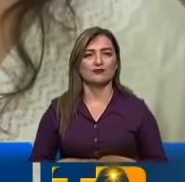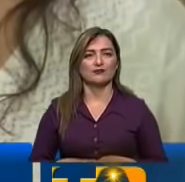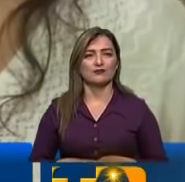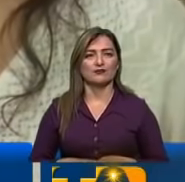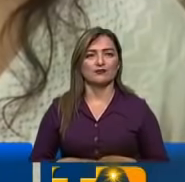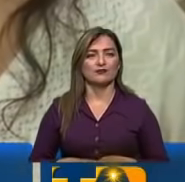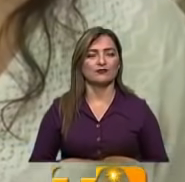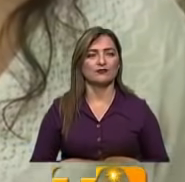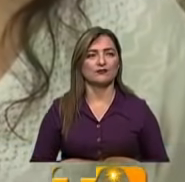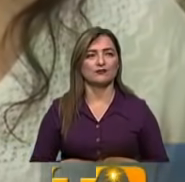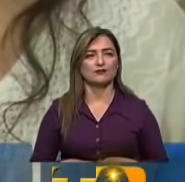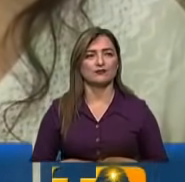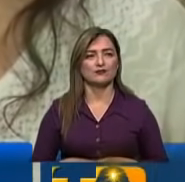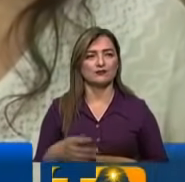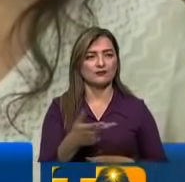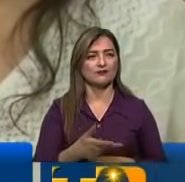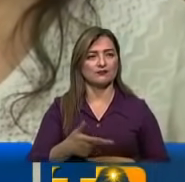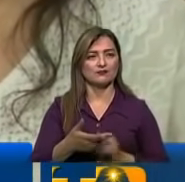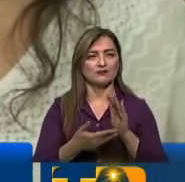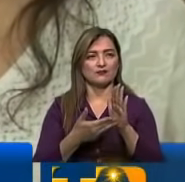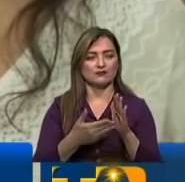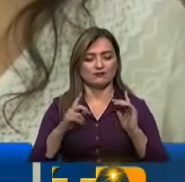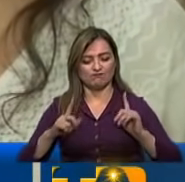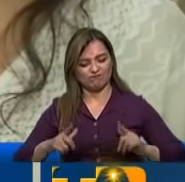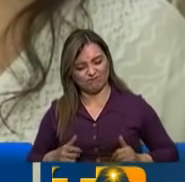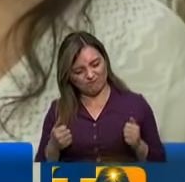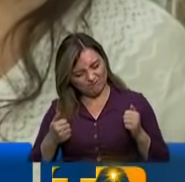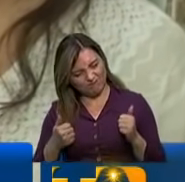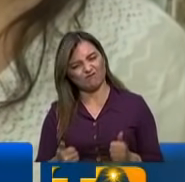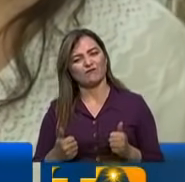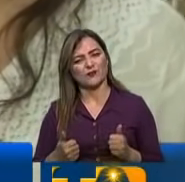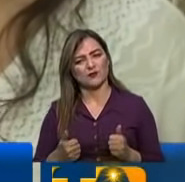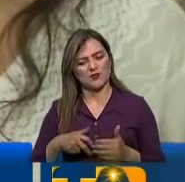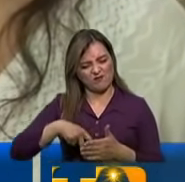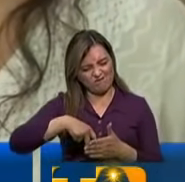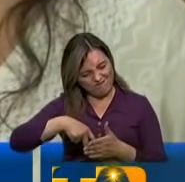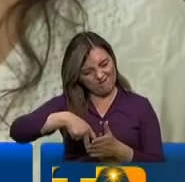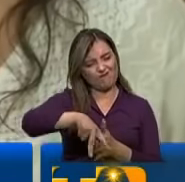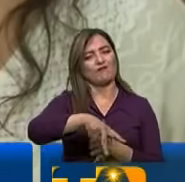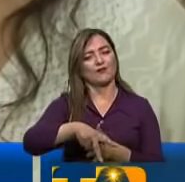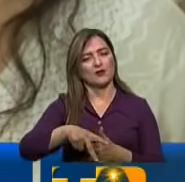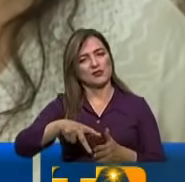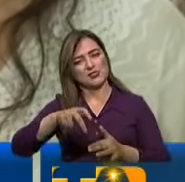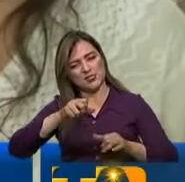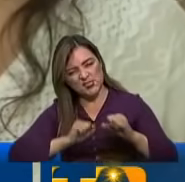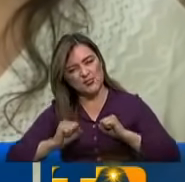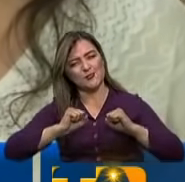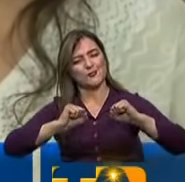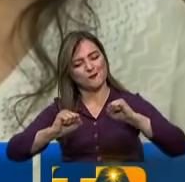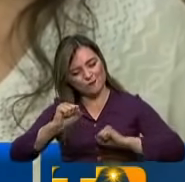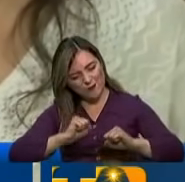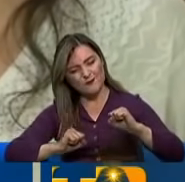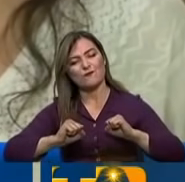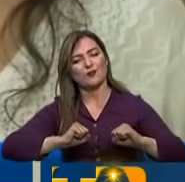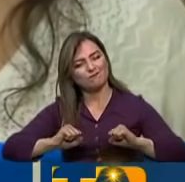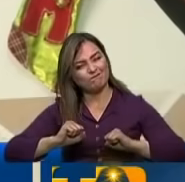Un ejemplo de valor, de esfuerzo diario, de no dejarse derrumbar, porque como le digo, en medio de todo, si cierran muchas